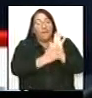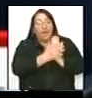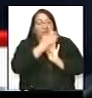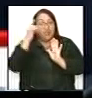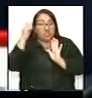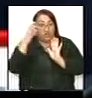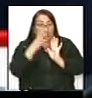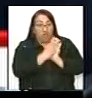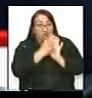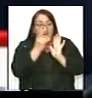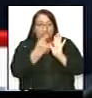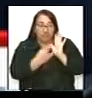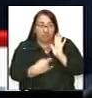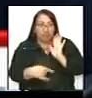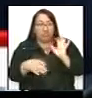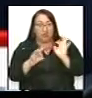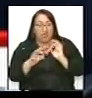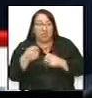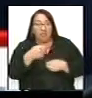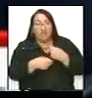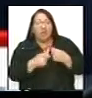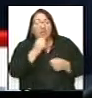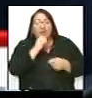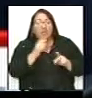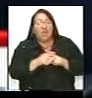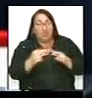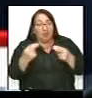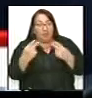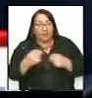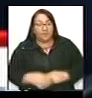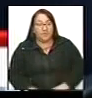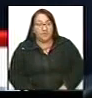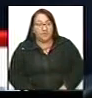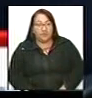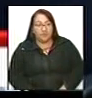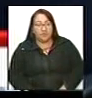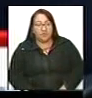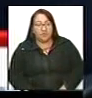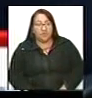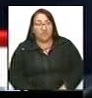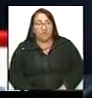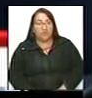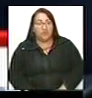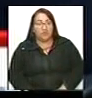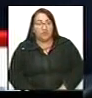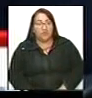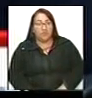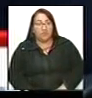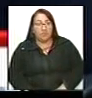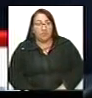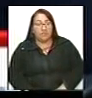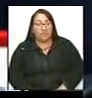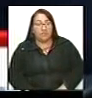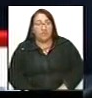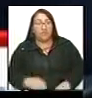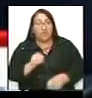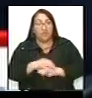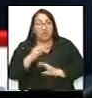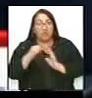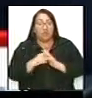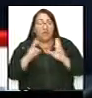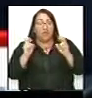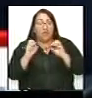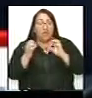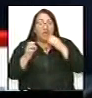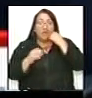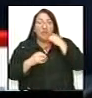la inversión privada también está viendo de invertir en estos tipos de proyectos de tema de energía en